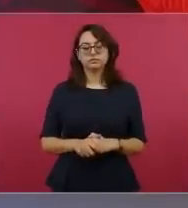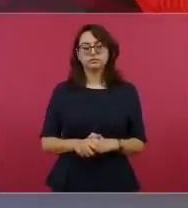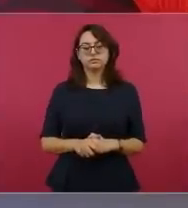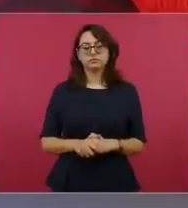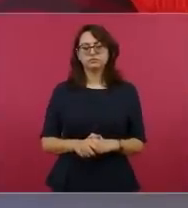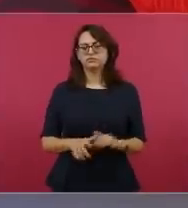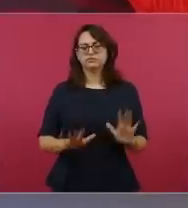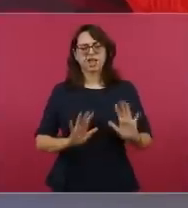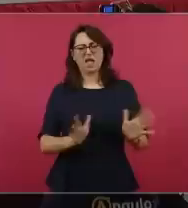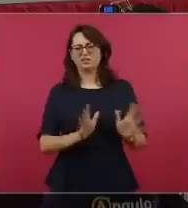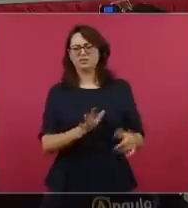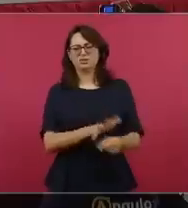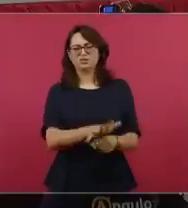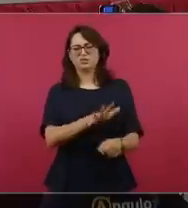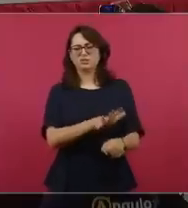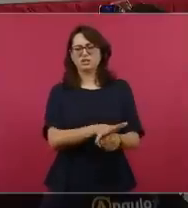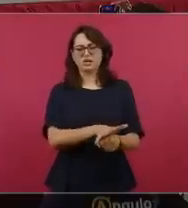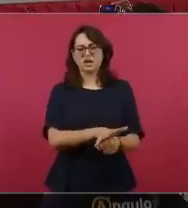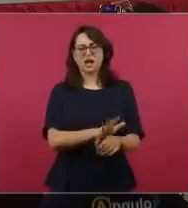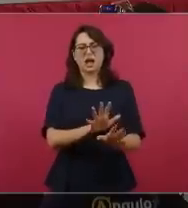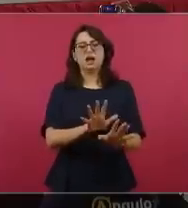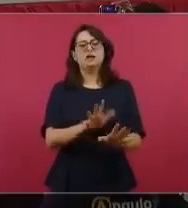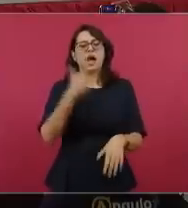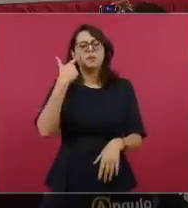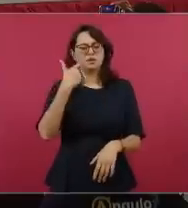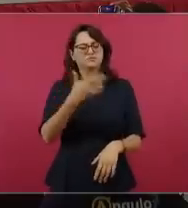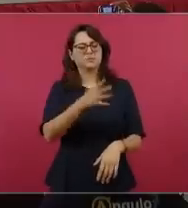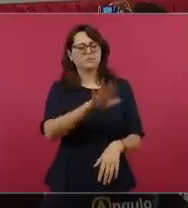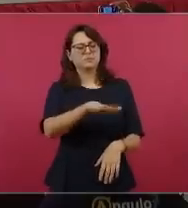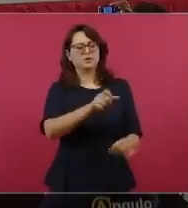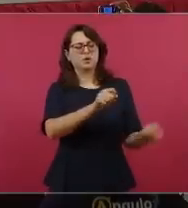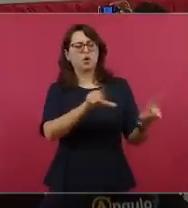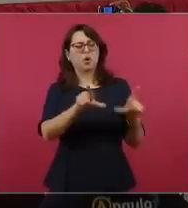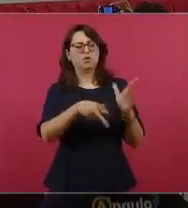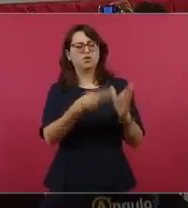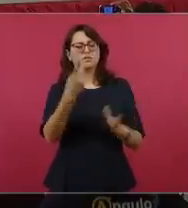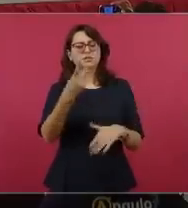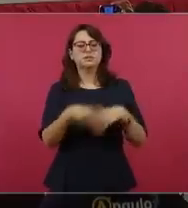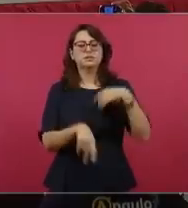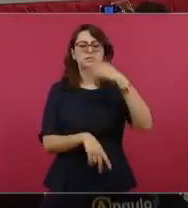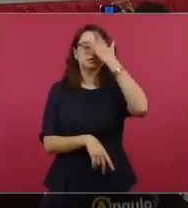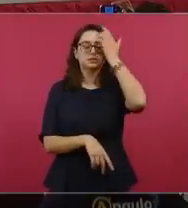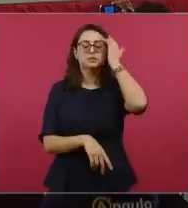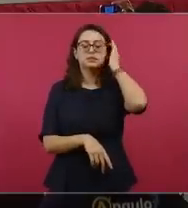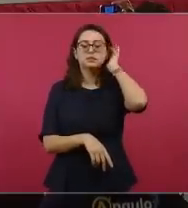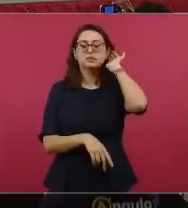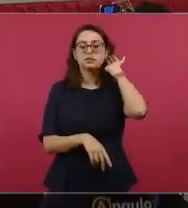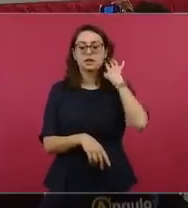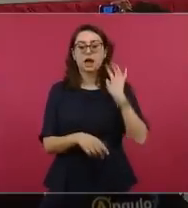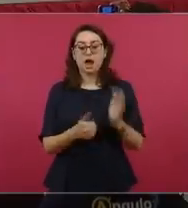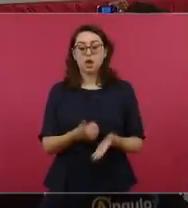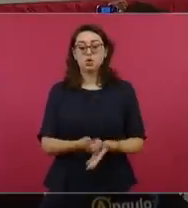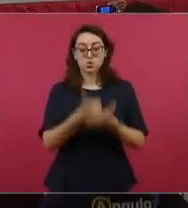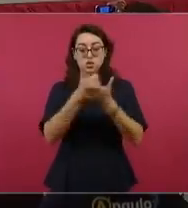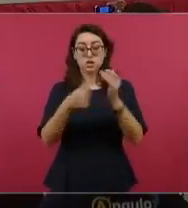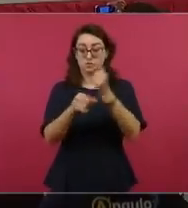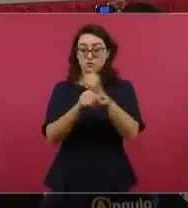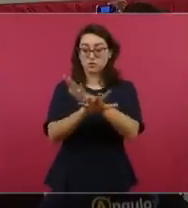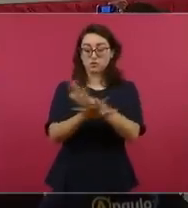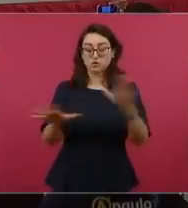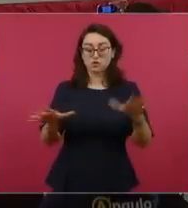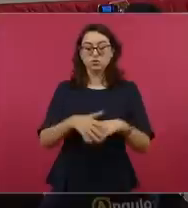ya hasta ahí bueno vamos a seguir déjalo vamos a es que ayuda mucho